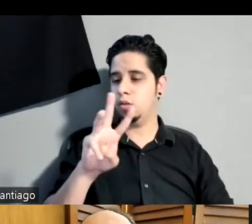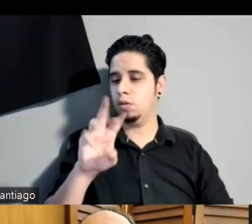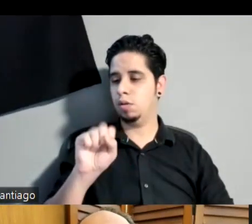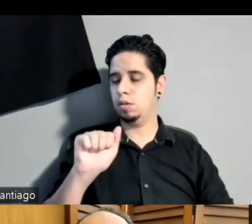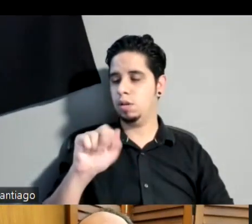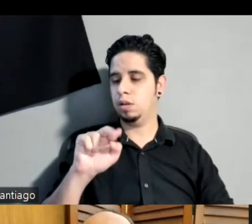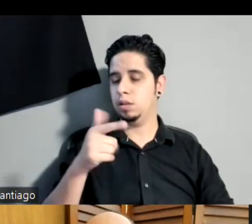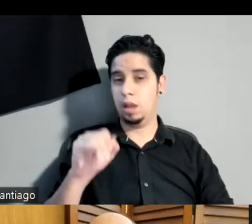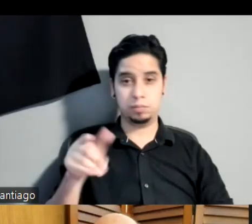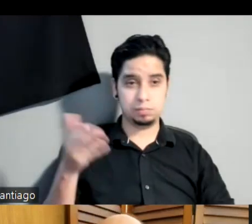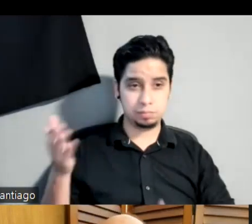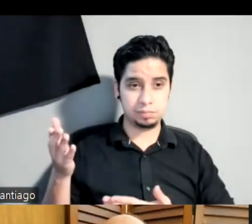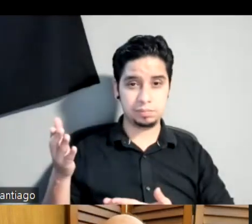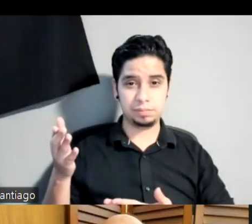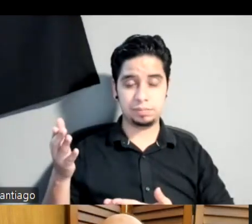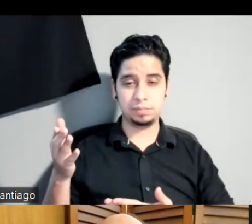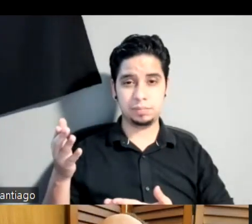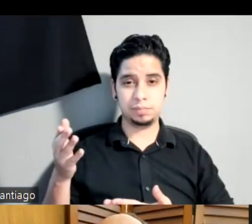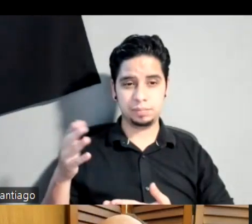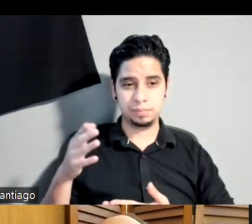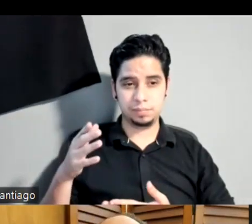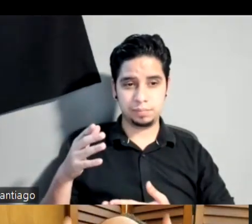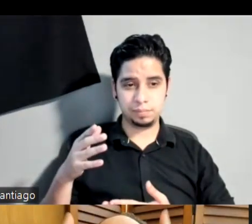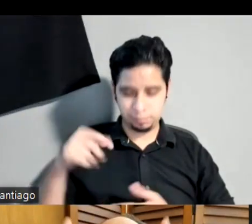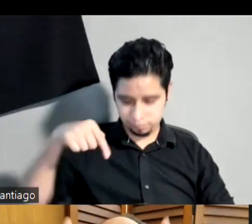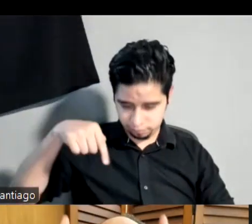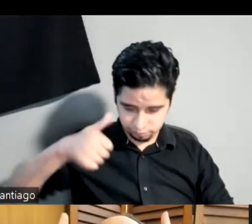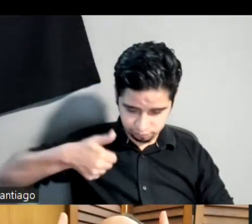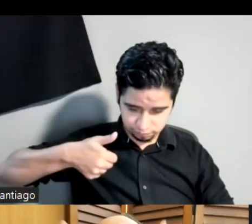José Lo. Lo tienen de arriba, ahí arriba,